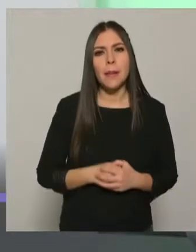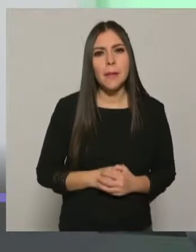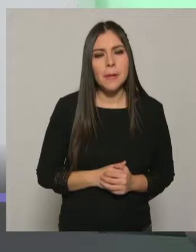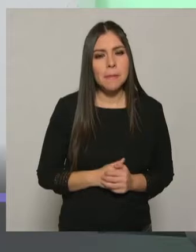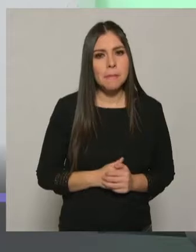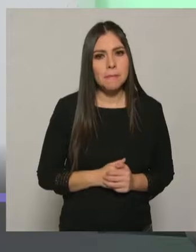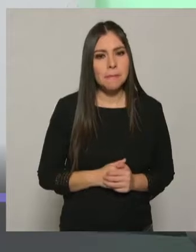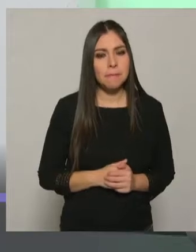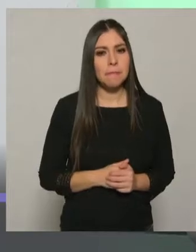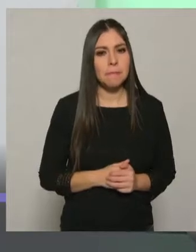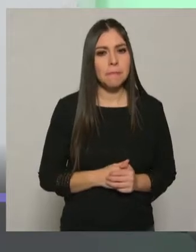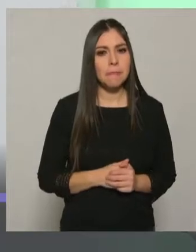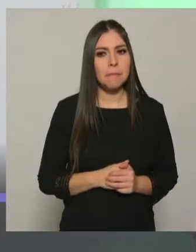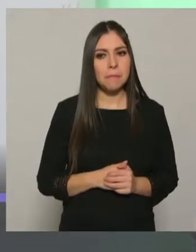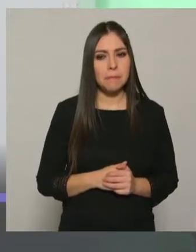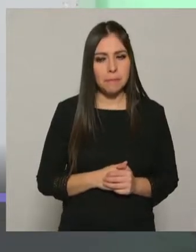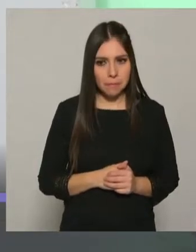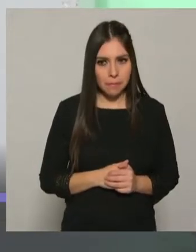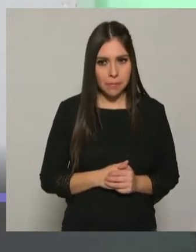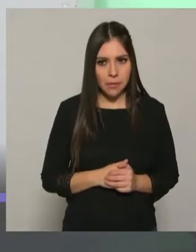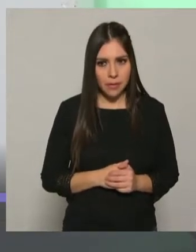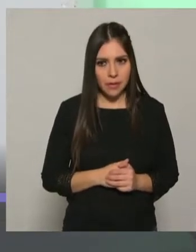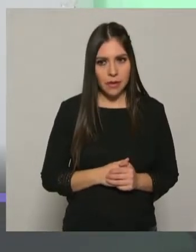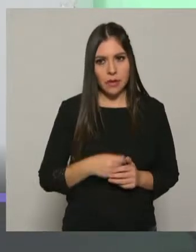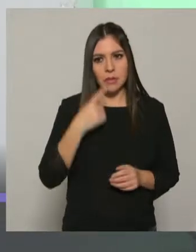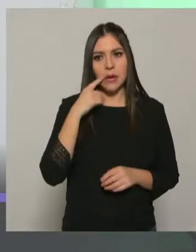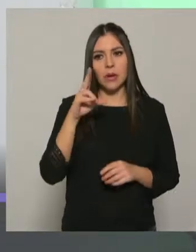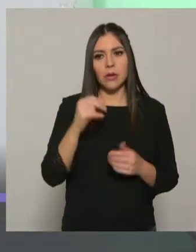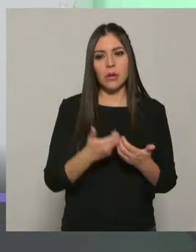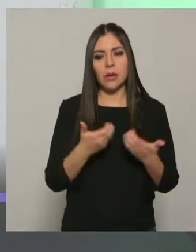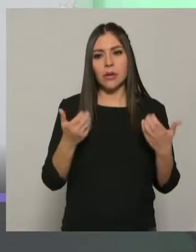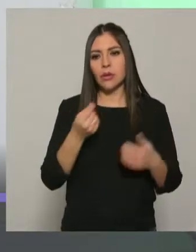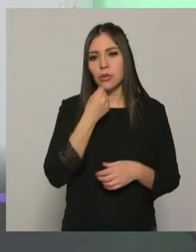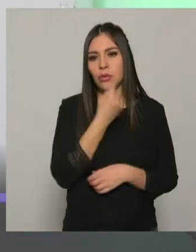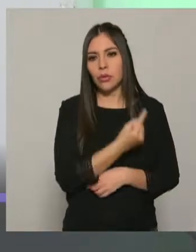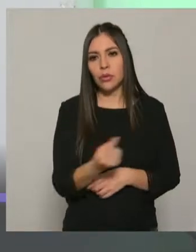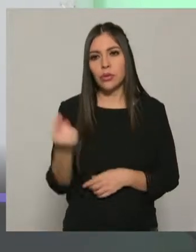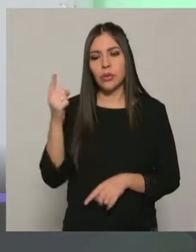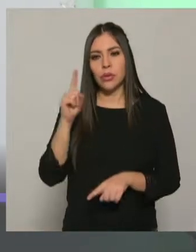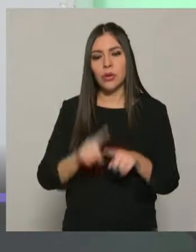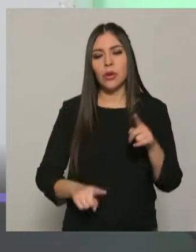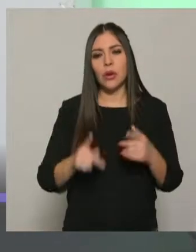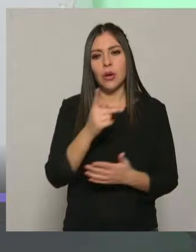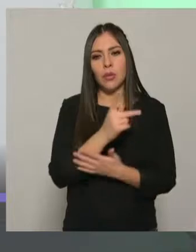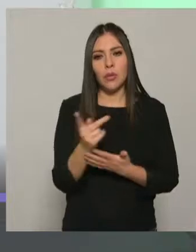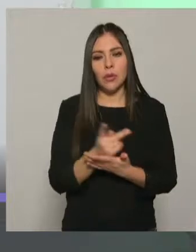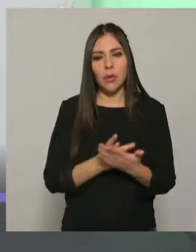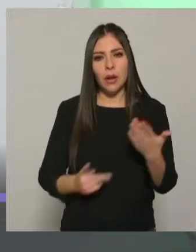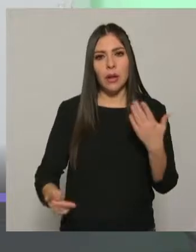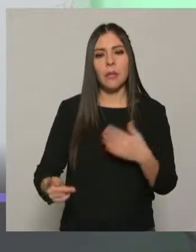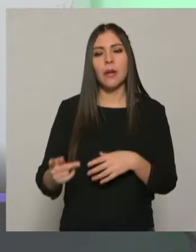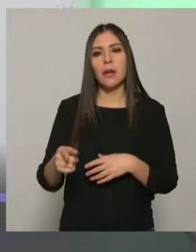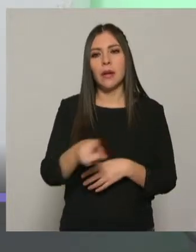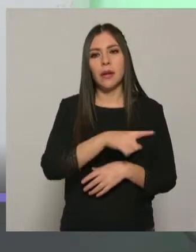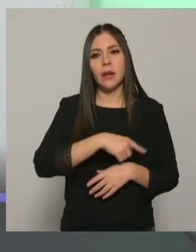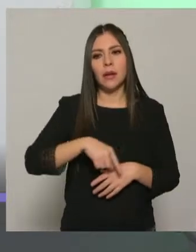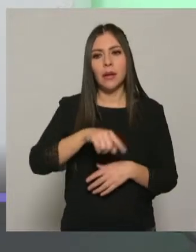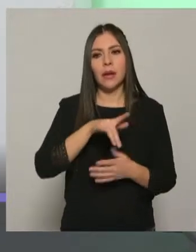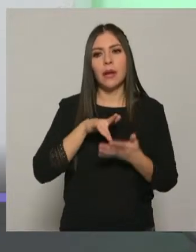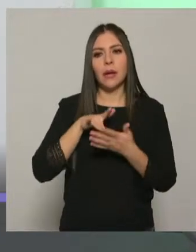no quedan excluidos los niños del programa y llegamos a la